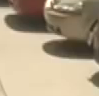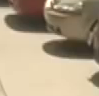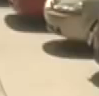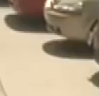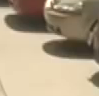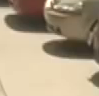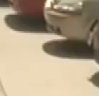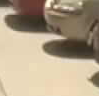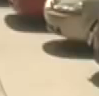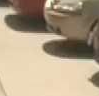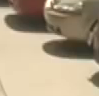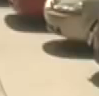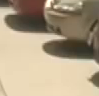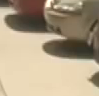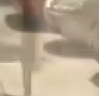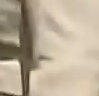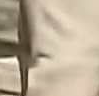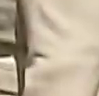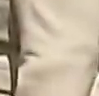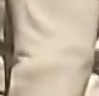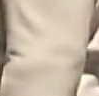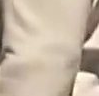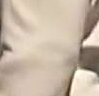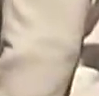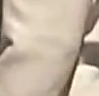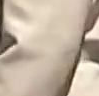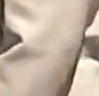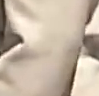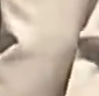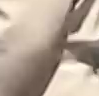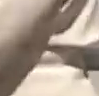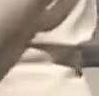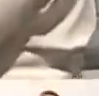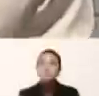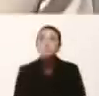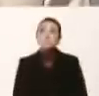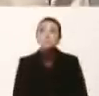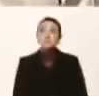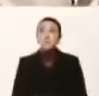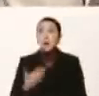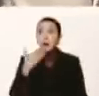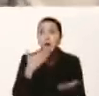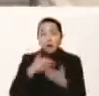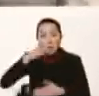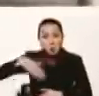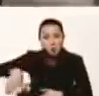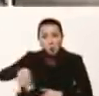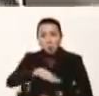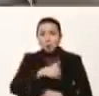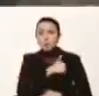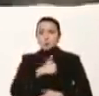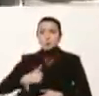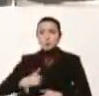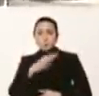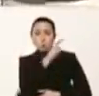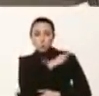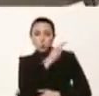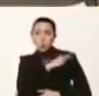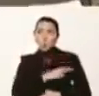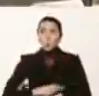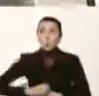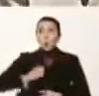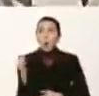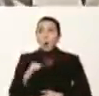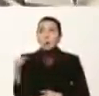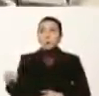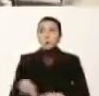El agradecimiento a nuestro pueblo. Yo quisiera que nuestro comandante de la Policía